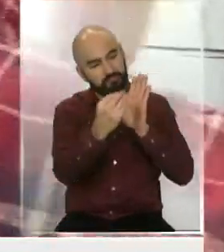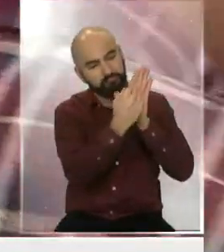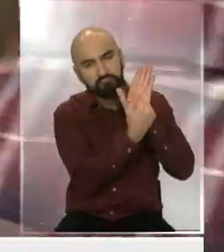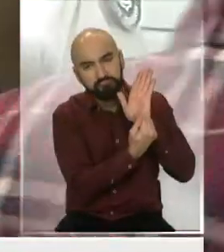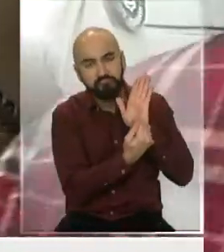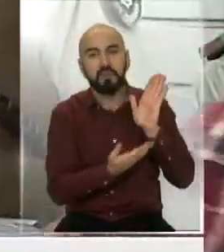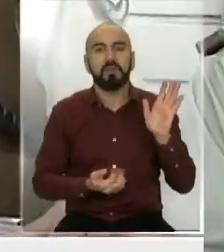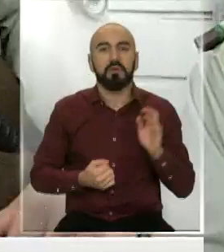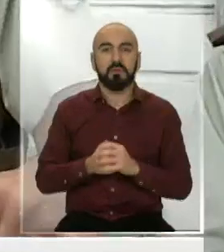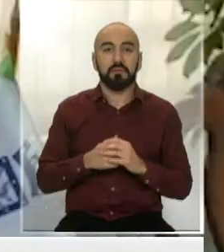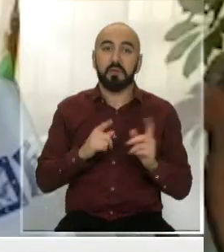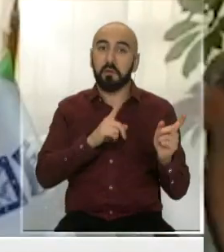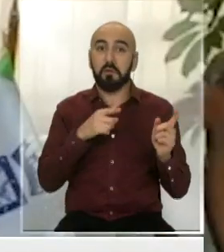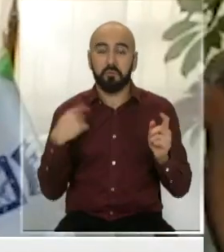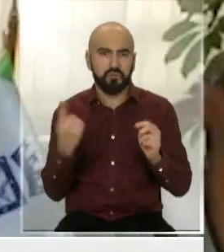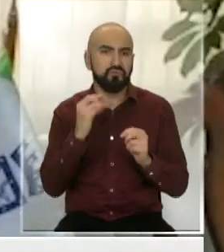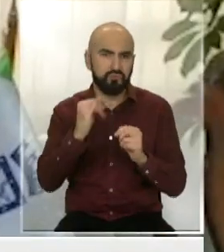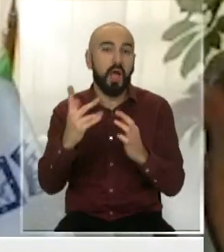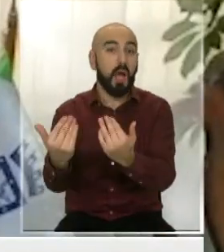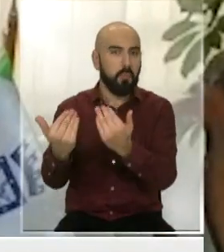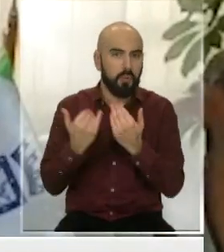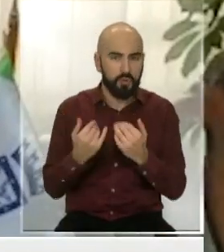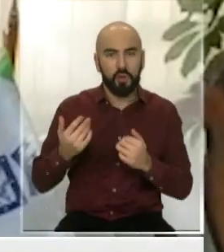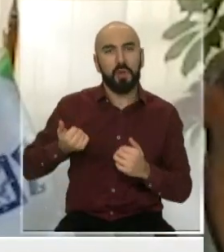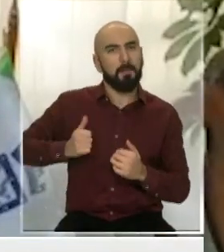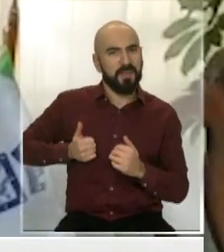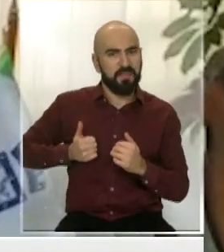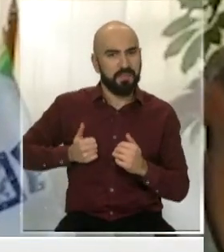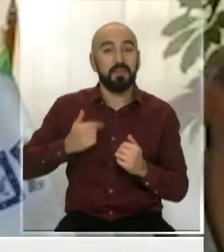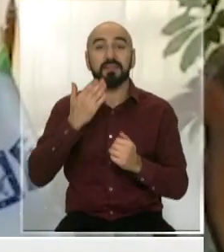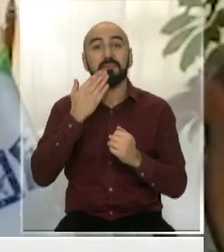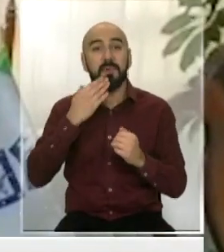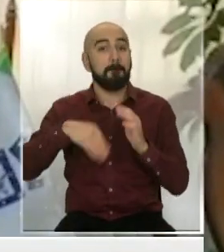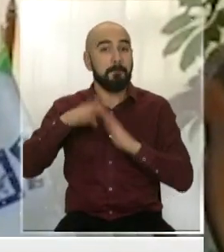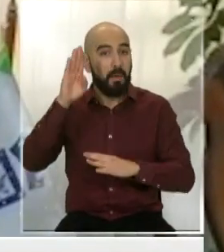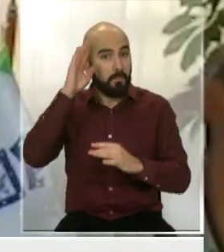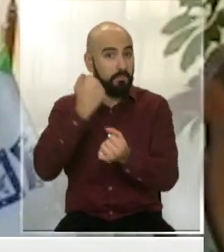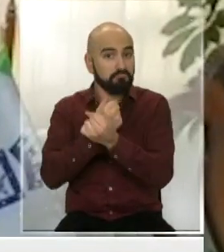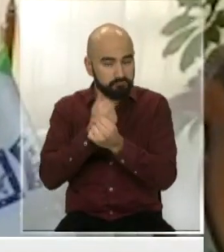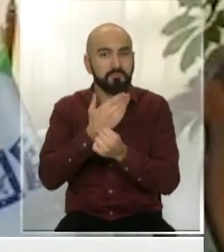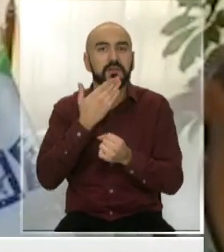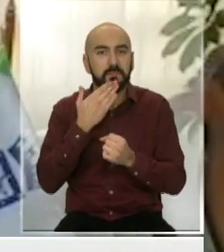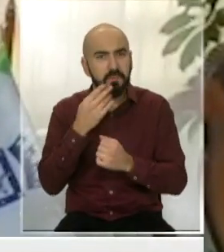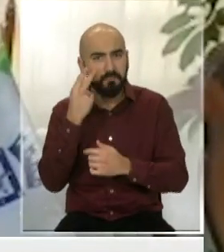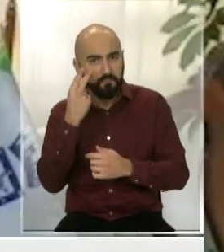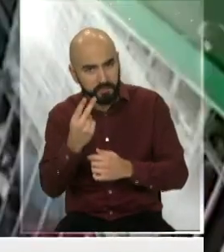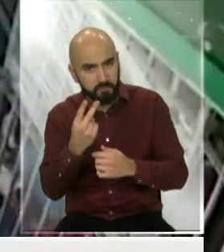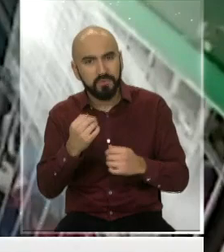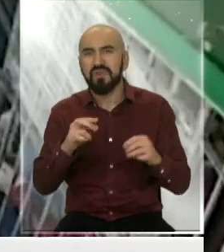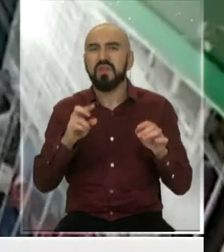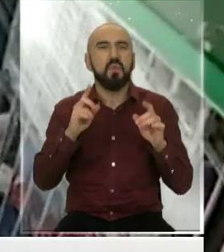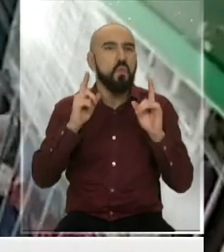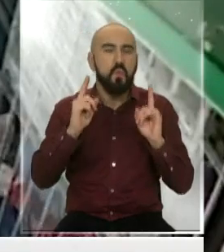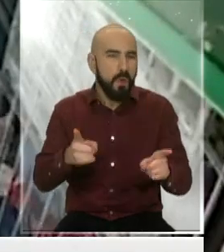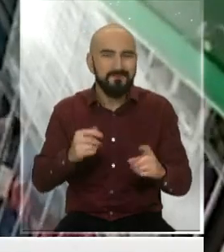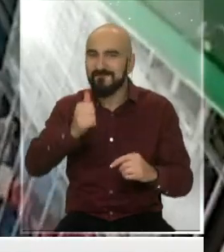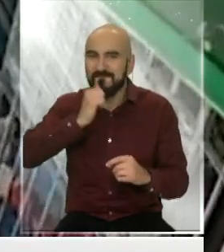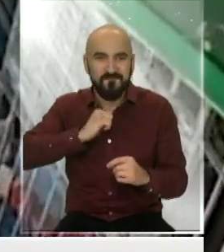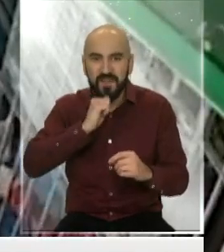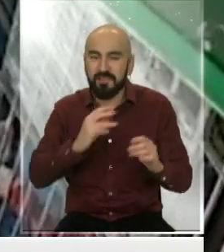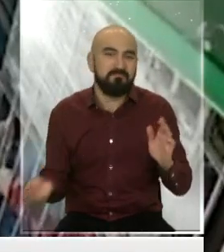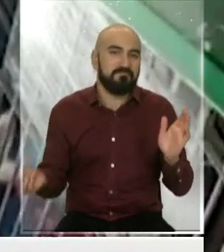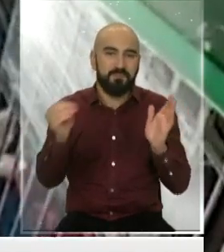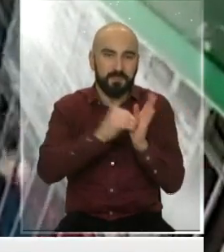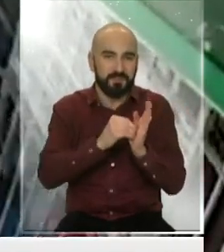A pesar de que hemos tenido apoyo de la PDI y se ha visto una mayor presencia policial, sigue siendo insuficiente para que de